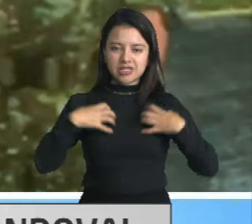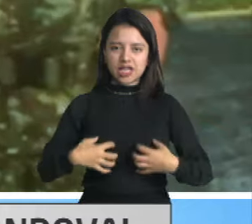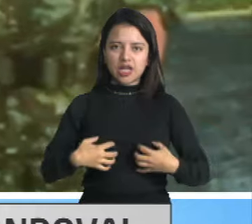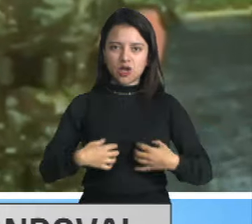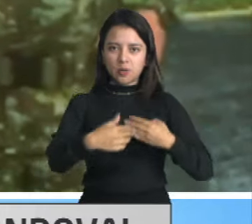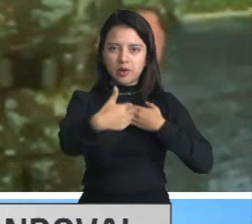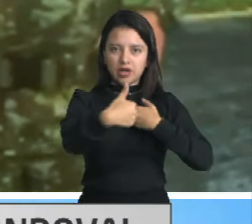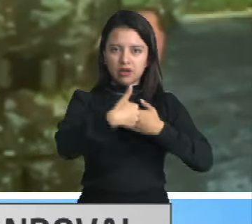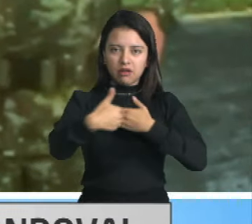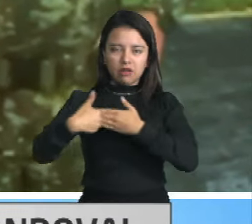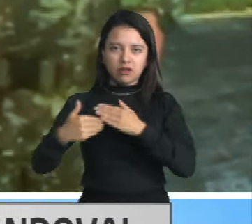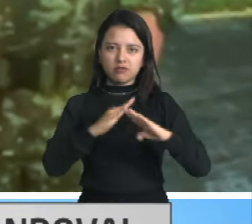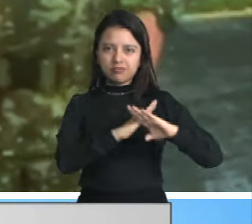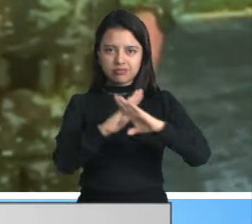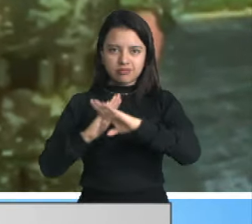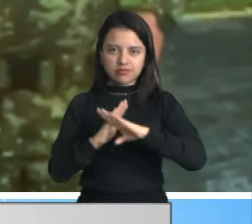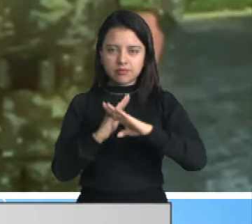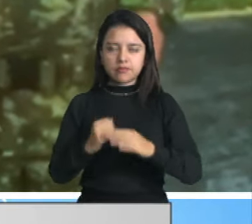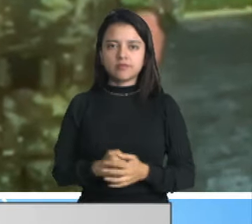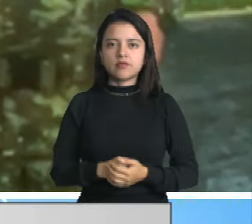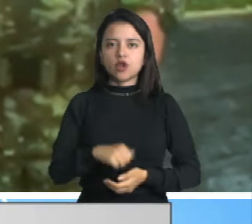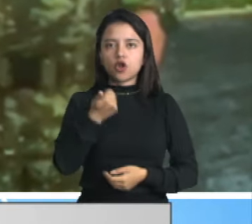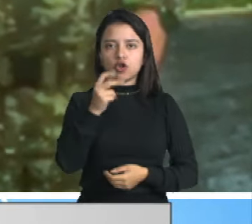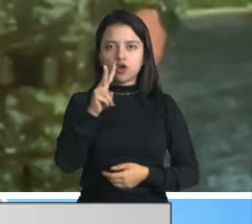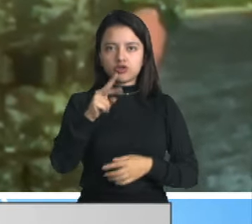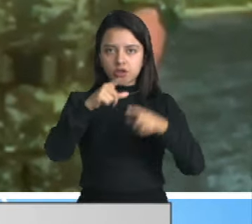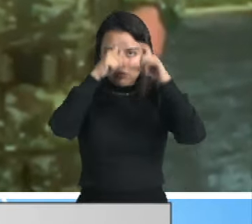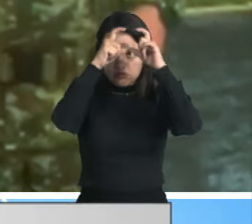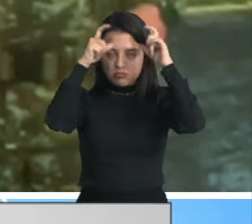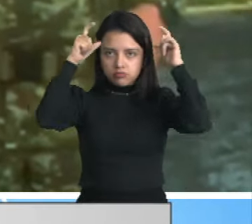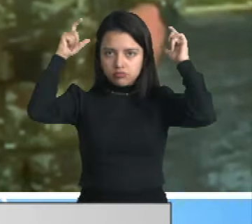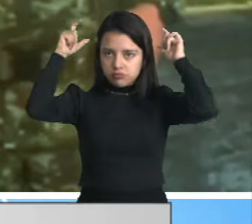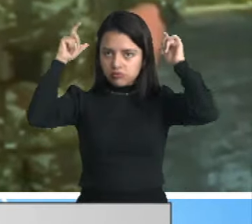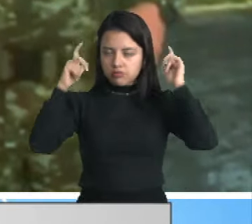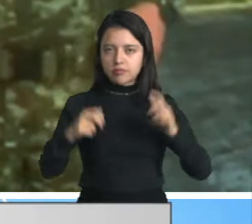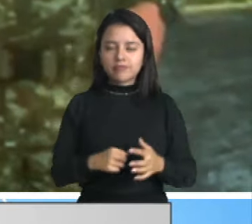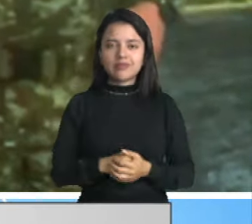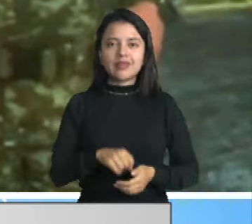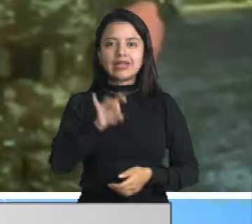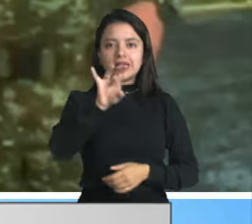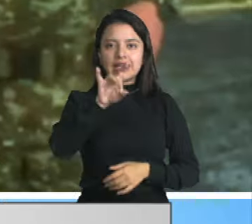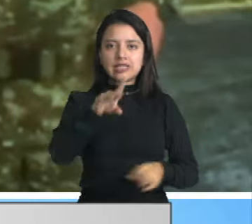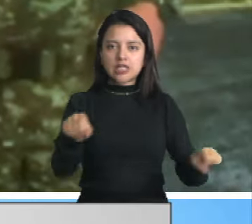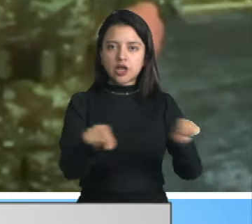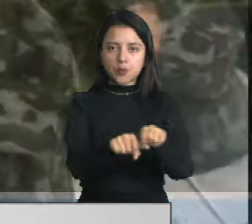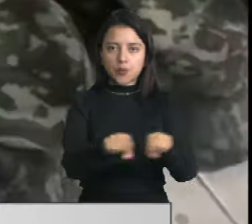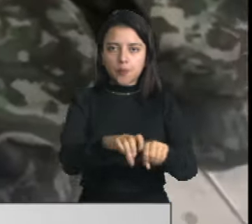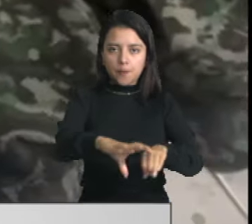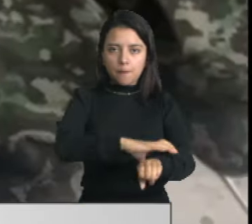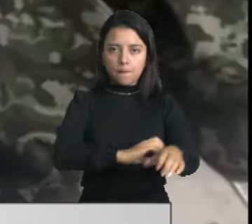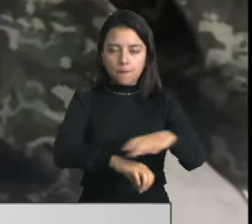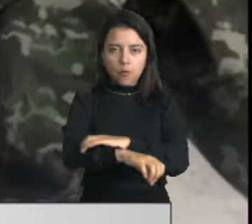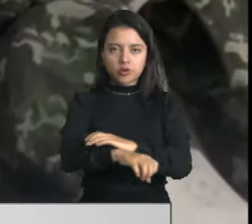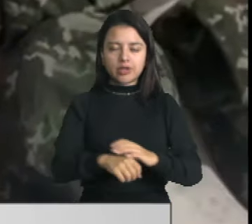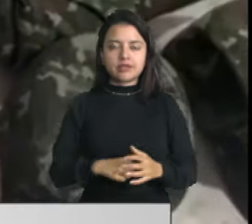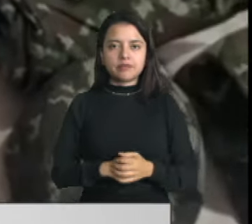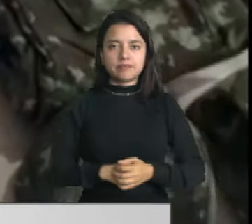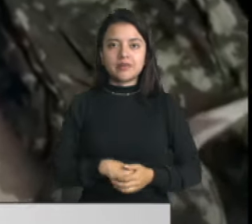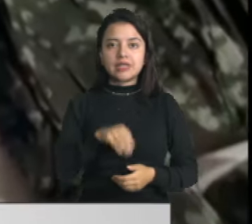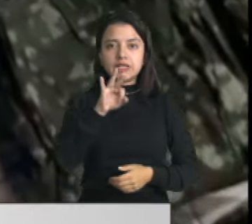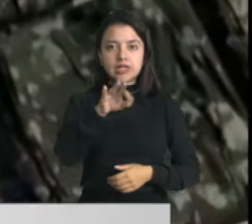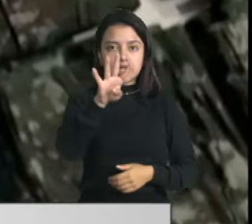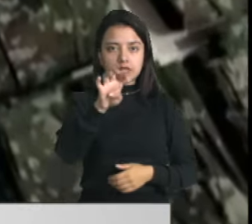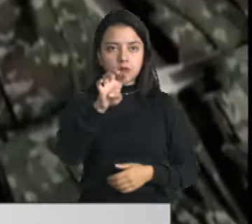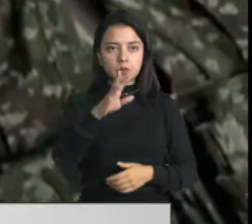multipropósitos, 12 gorras pixeladas, 15 pares de botas de combate vulcanizadas,